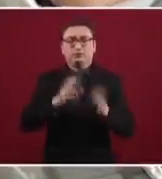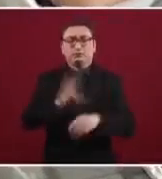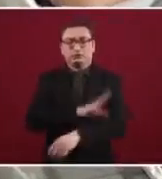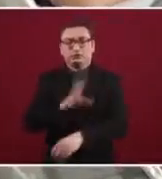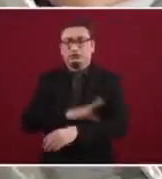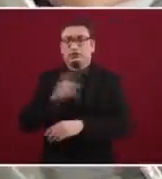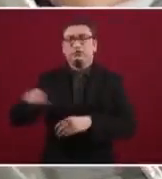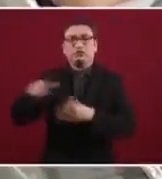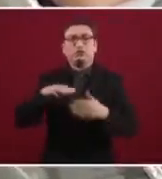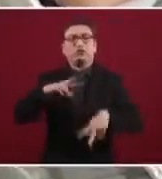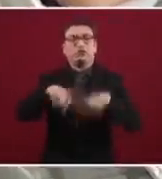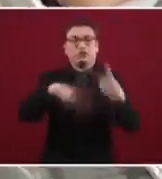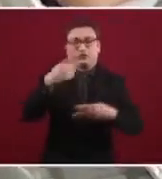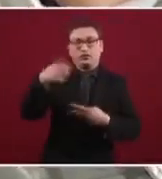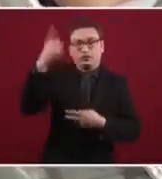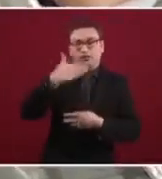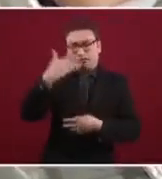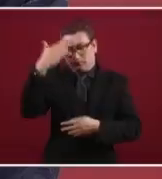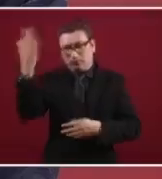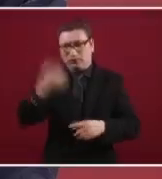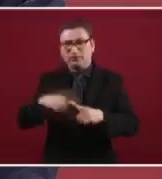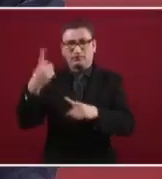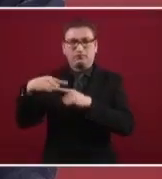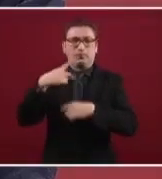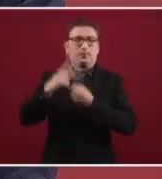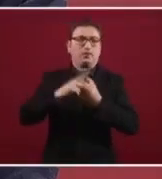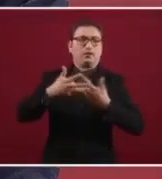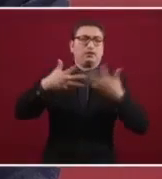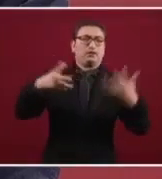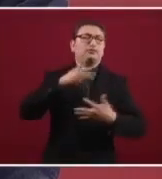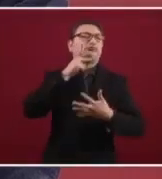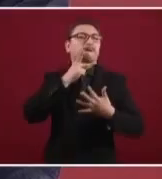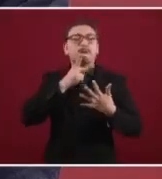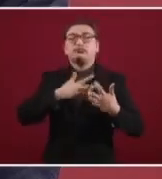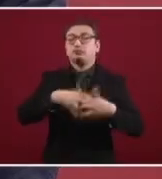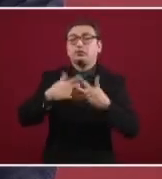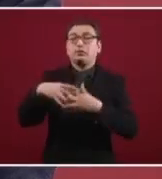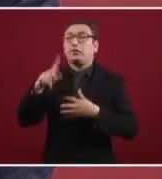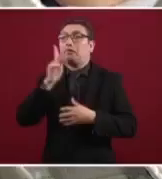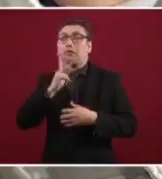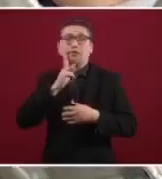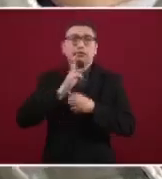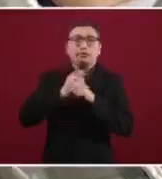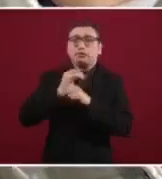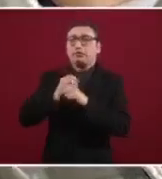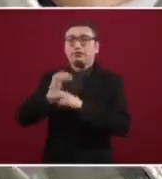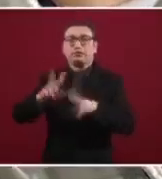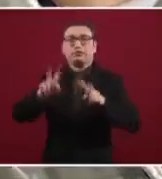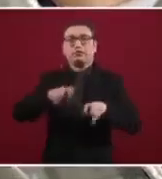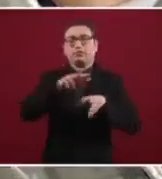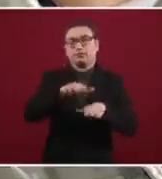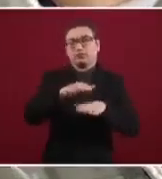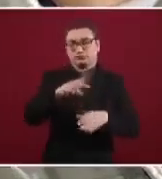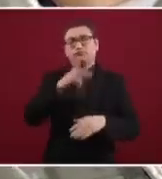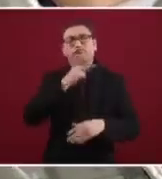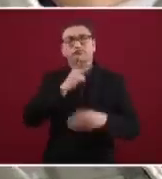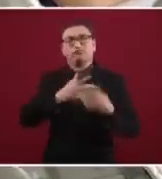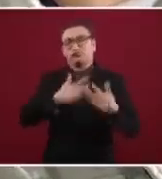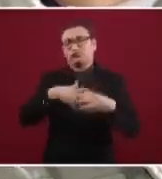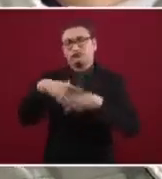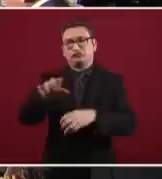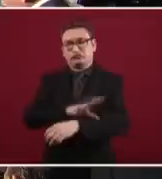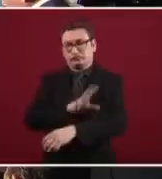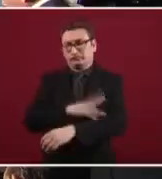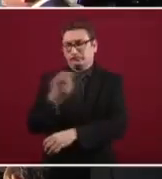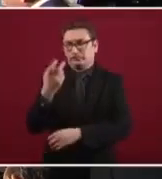viajes a los Emiratos Árabes y países grandes productores de petróleo para asesorarse en el tema de la reforma energética,